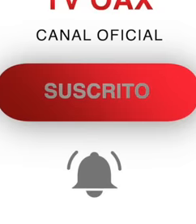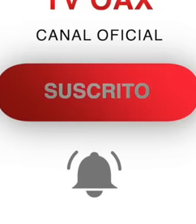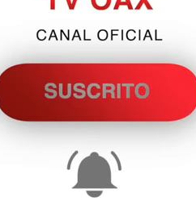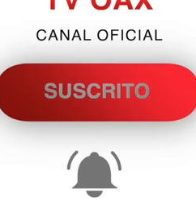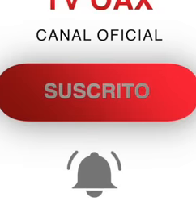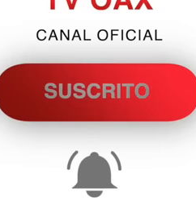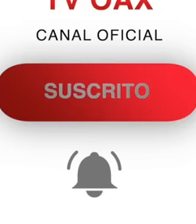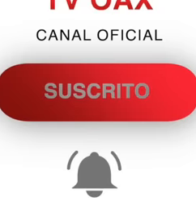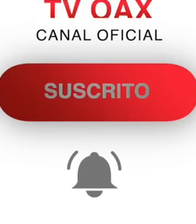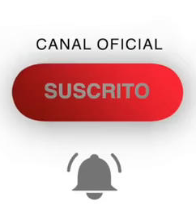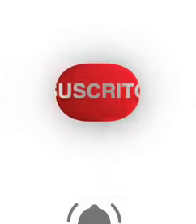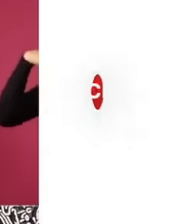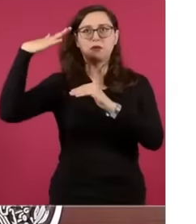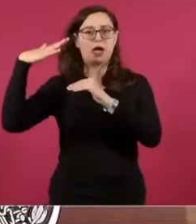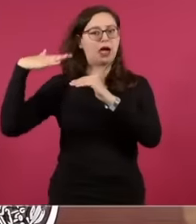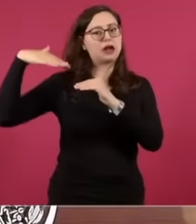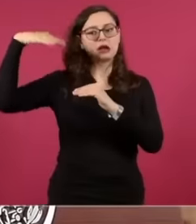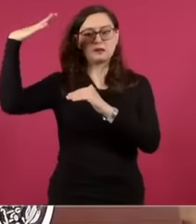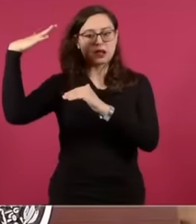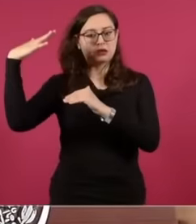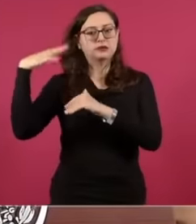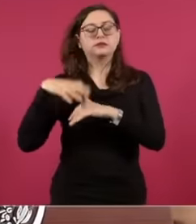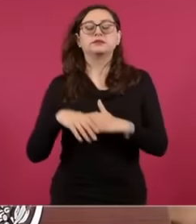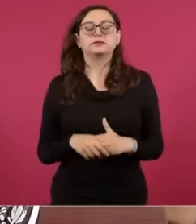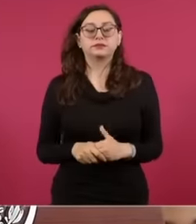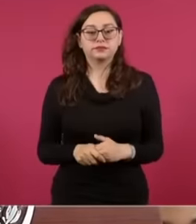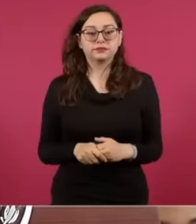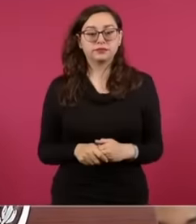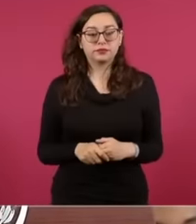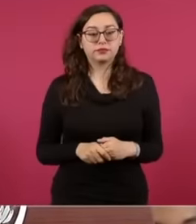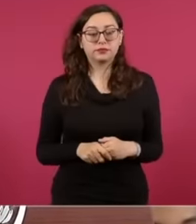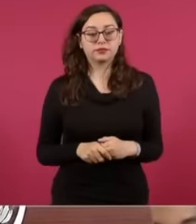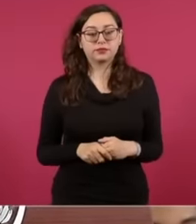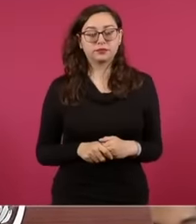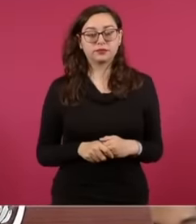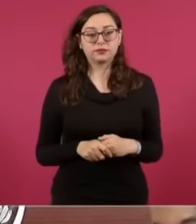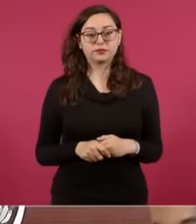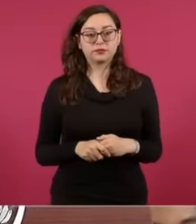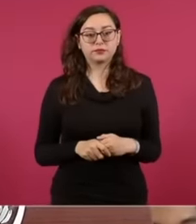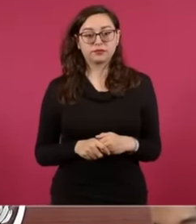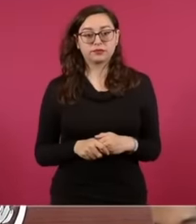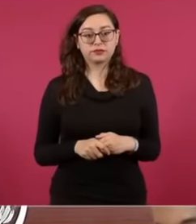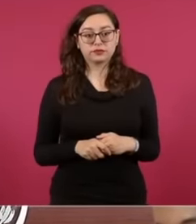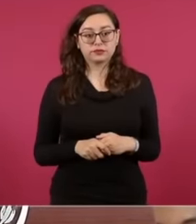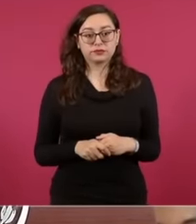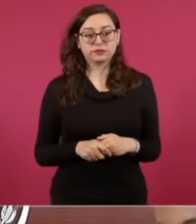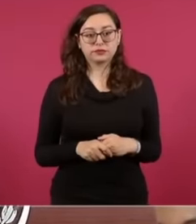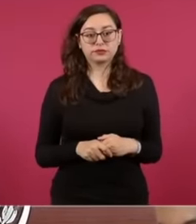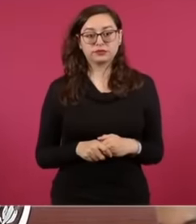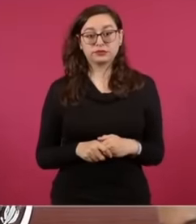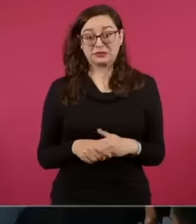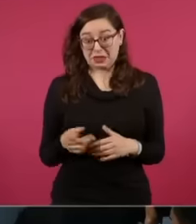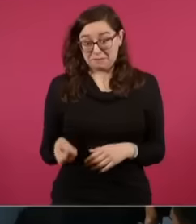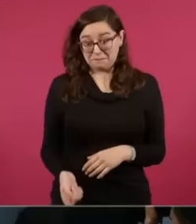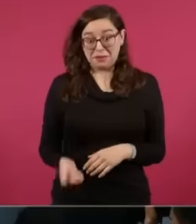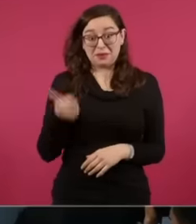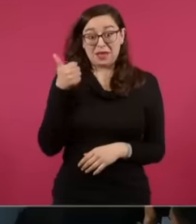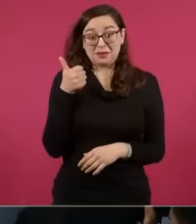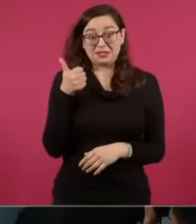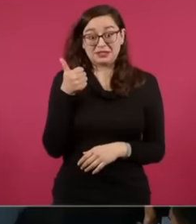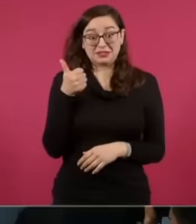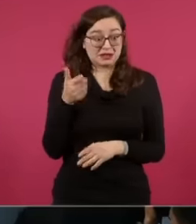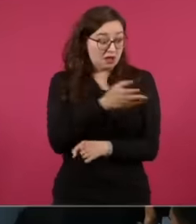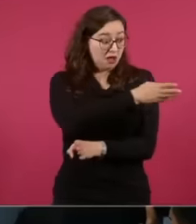devaluado en el sexenio. Es la primera vez